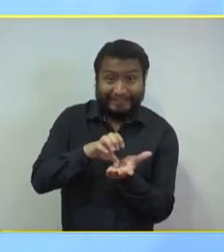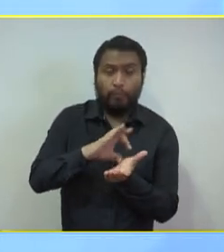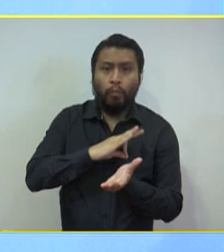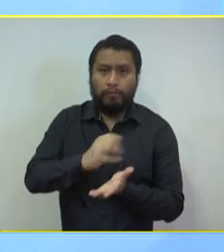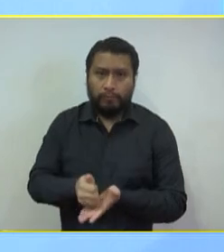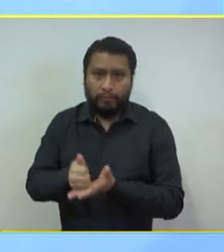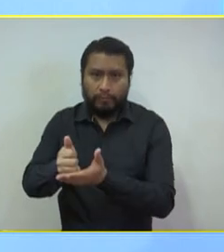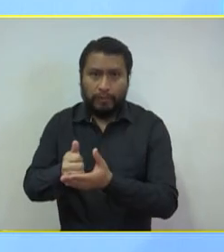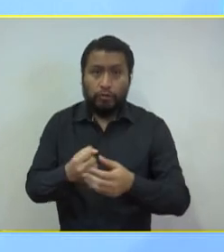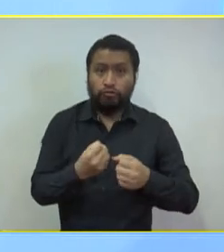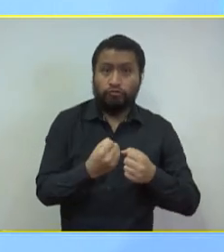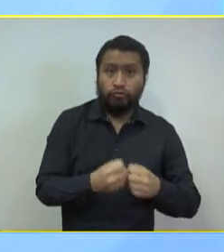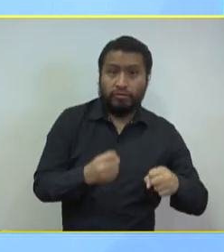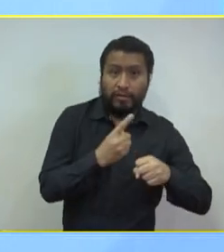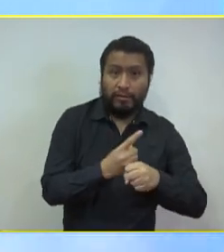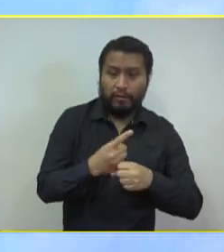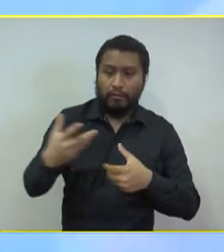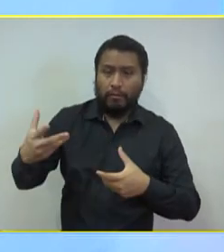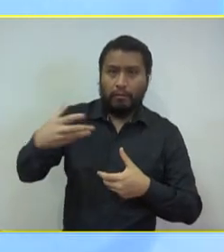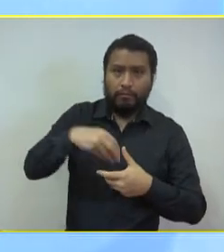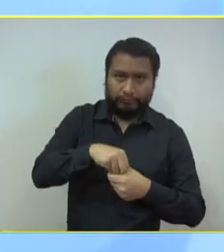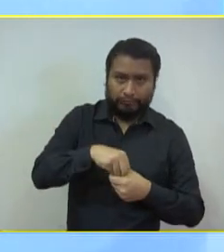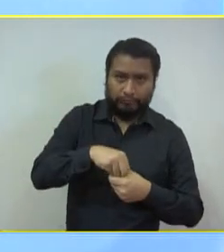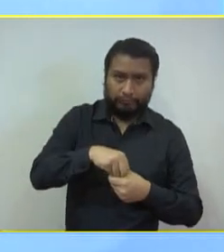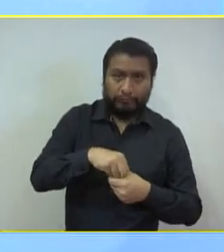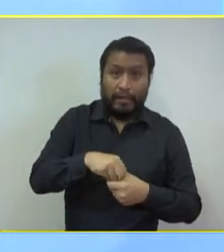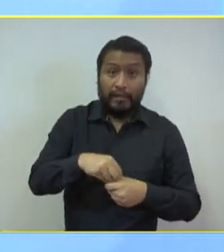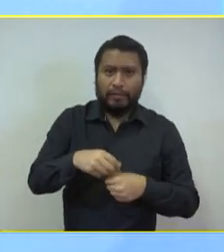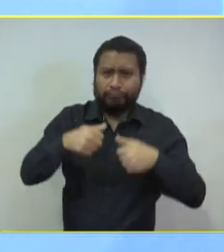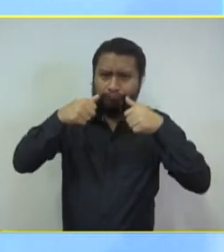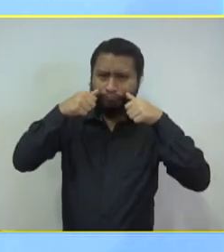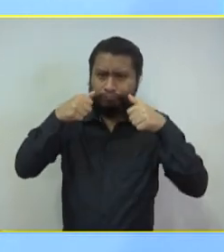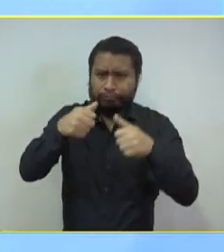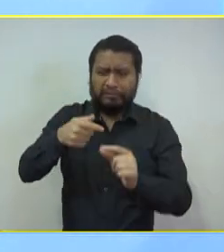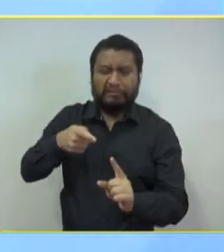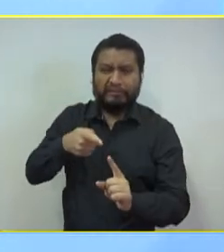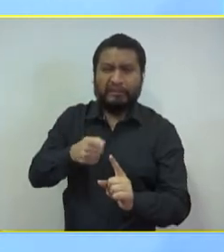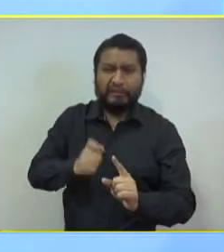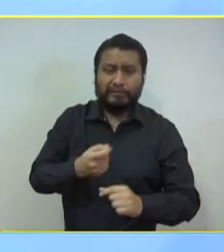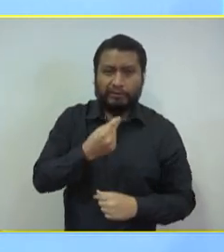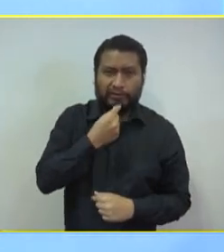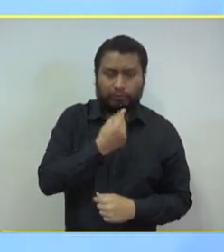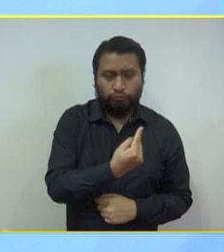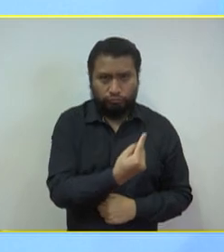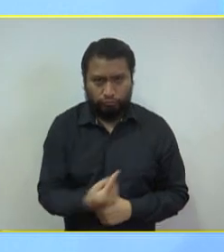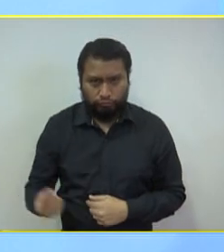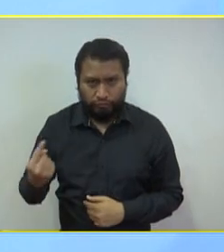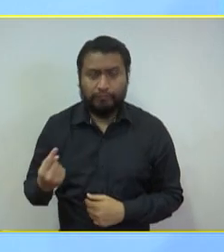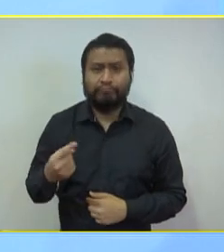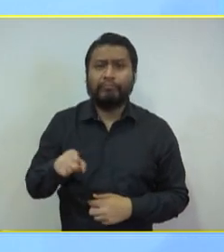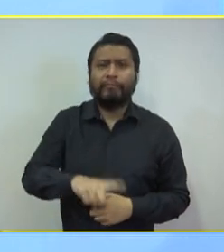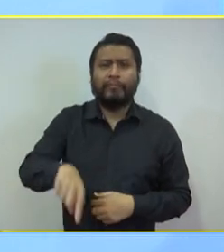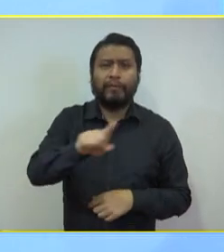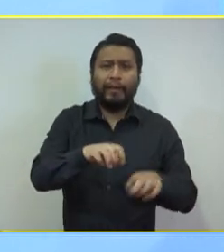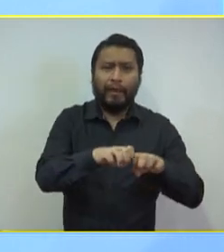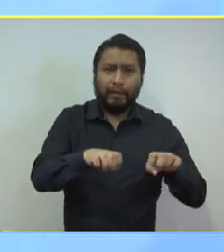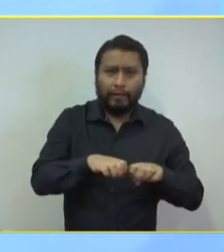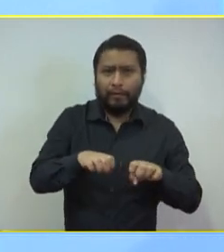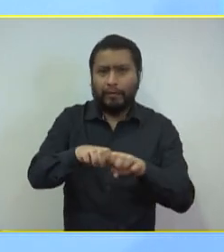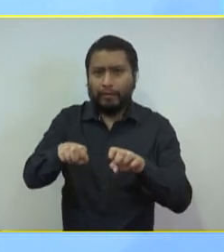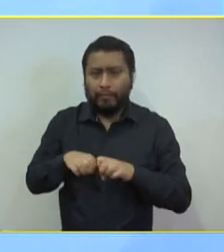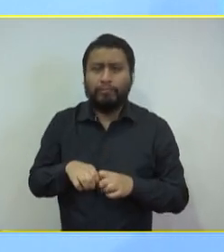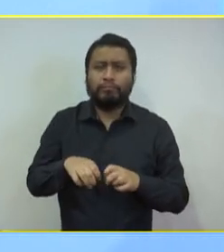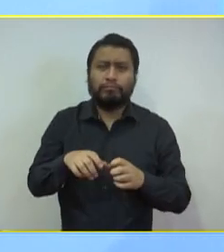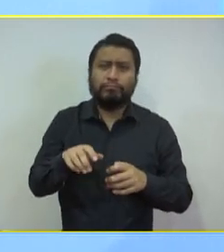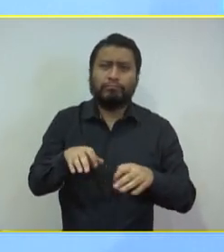sociedad. En particular, nos hemos enfocado con niños. La mayoría de los equipos ha trabajado problemas de